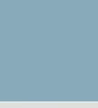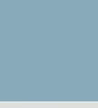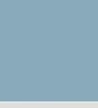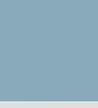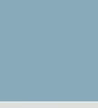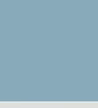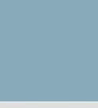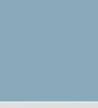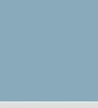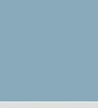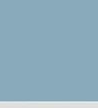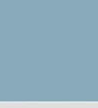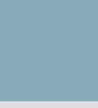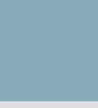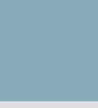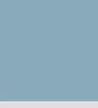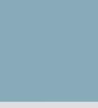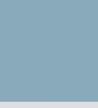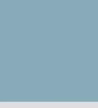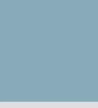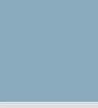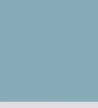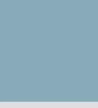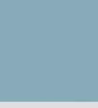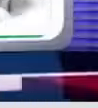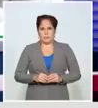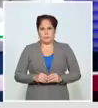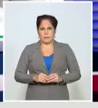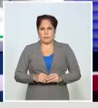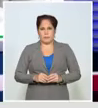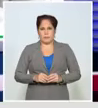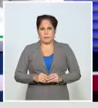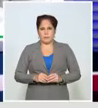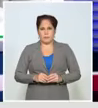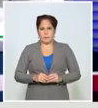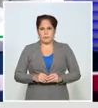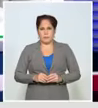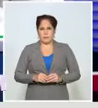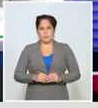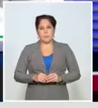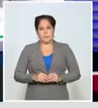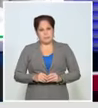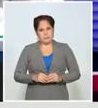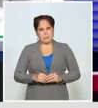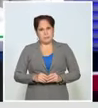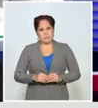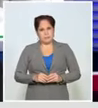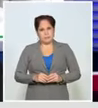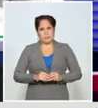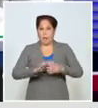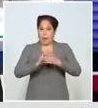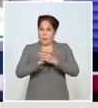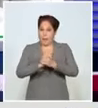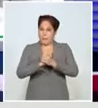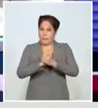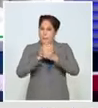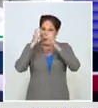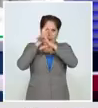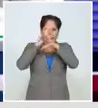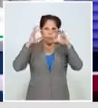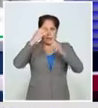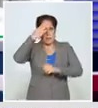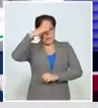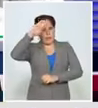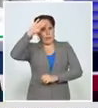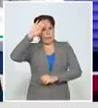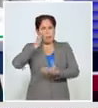aportar con una nueva sonrisa. Y amigos televidentes, la ciencia cubana